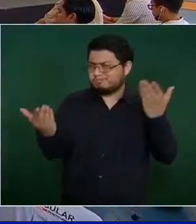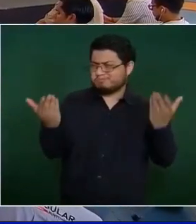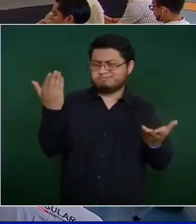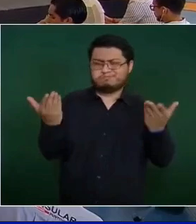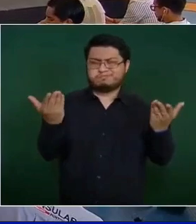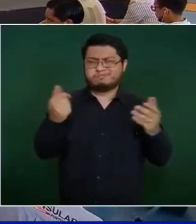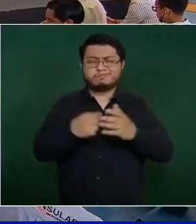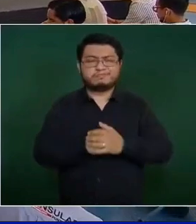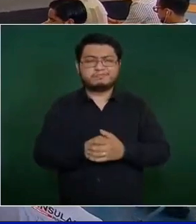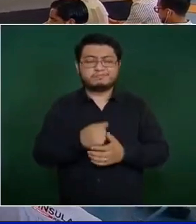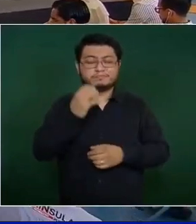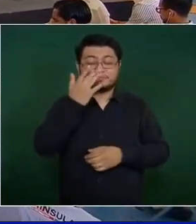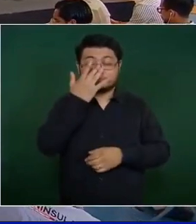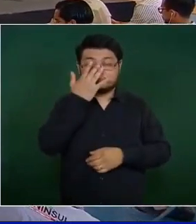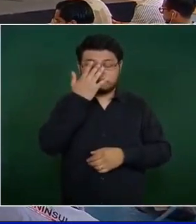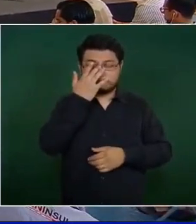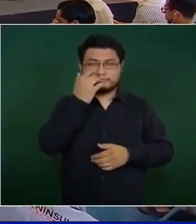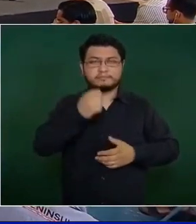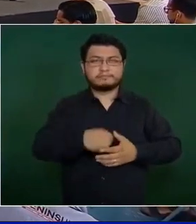el